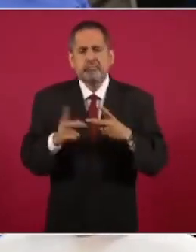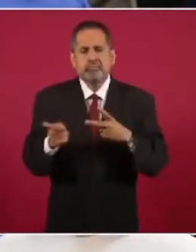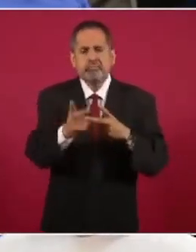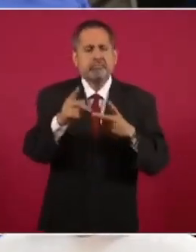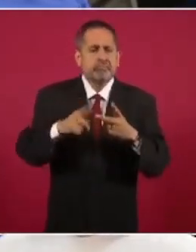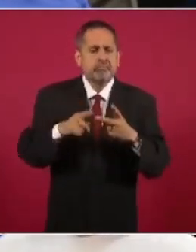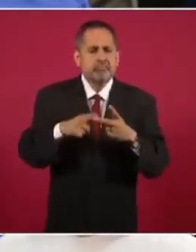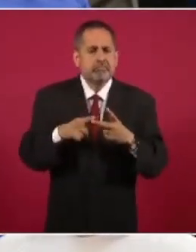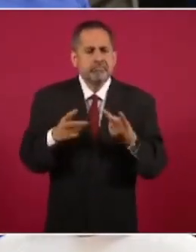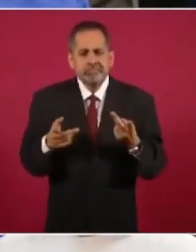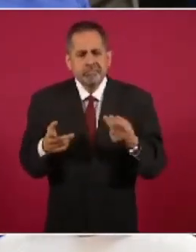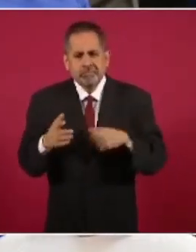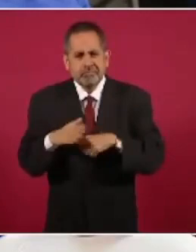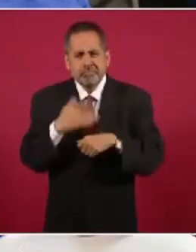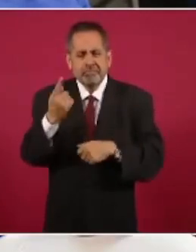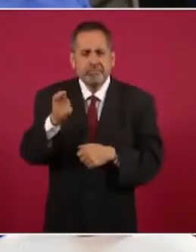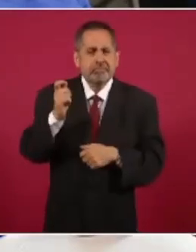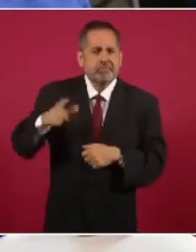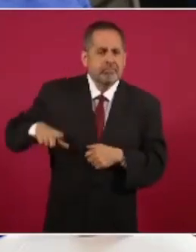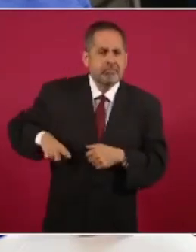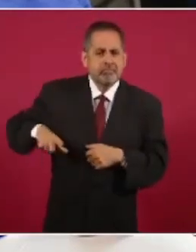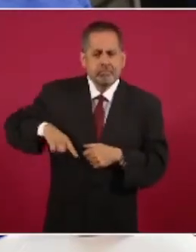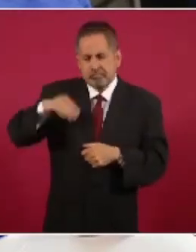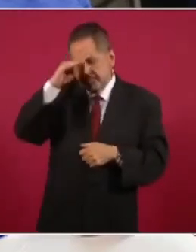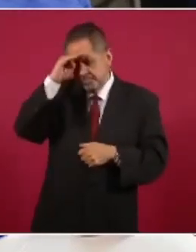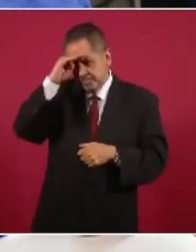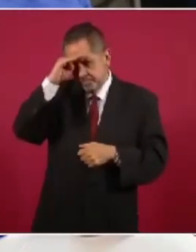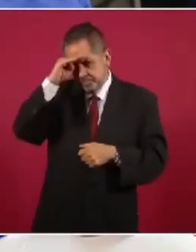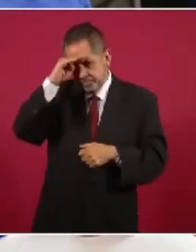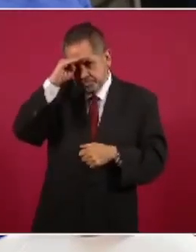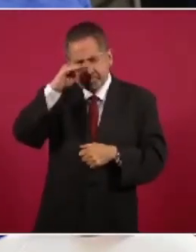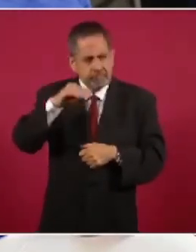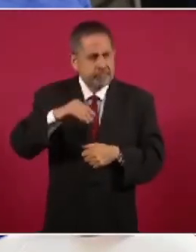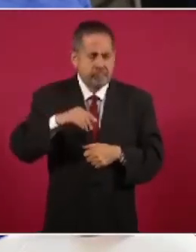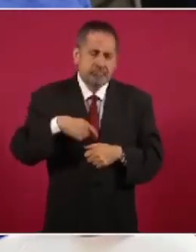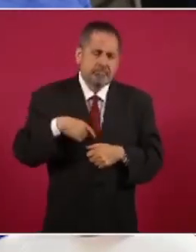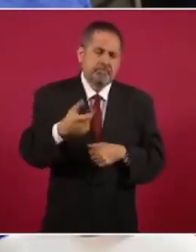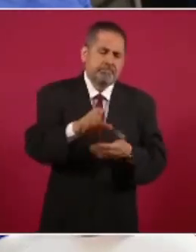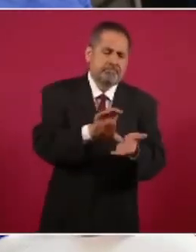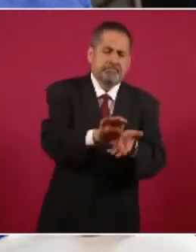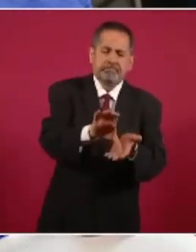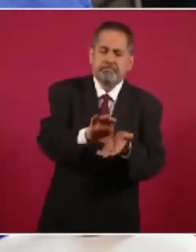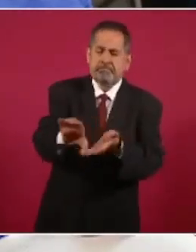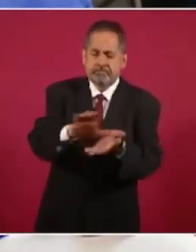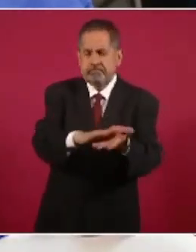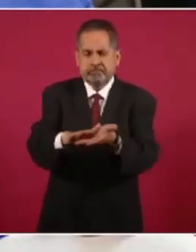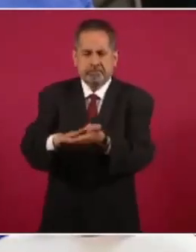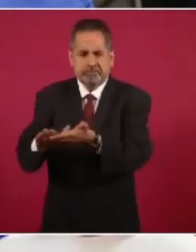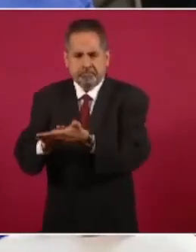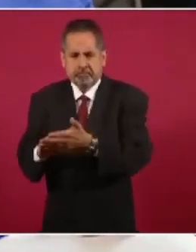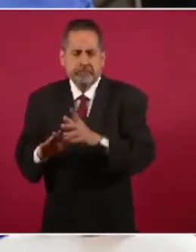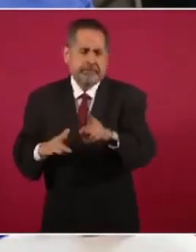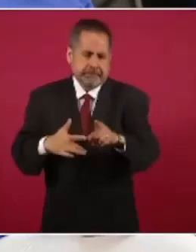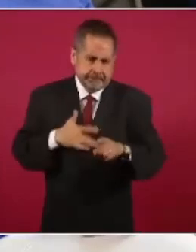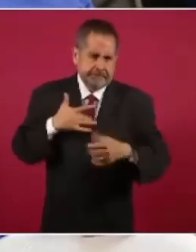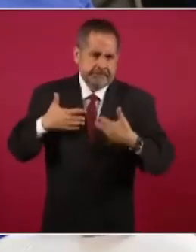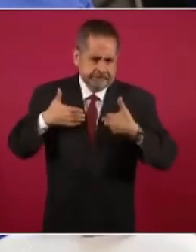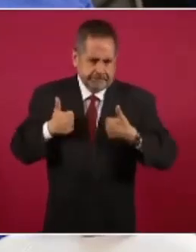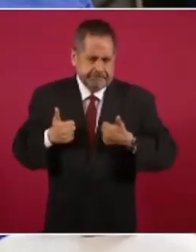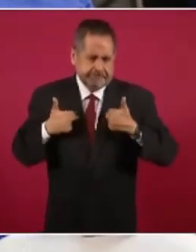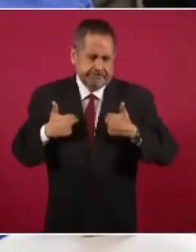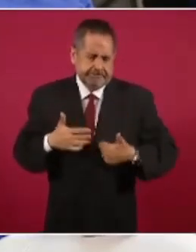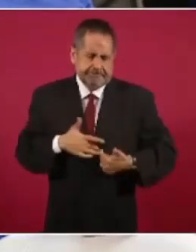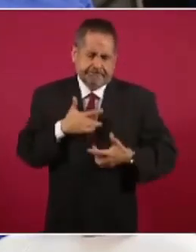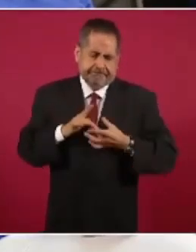ver, ¿por qué el gobierno asume el compromiso de indemnizar a las familias? Me queda claro que es un asunto de humanidad y